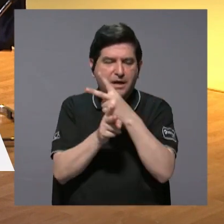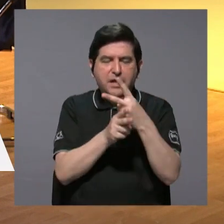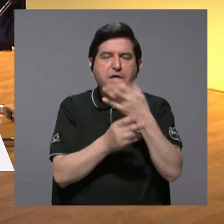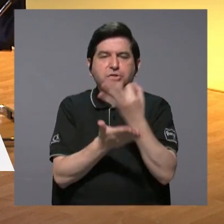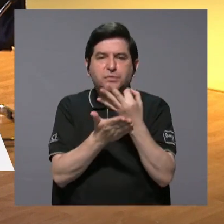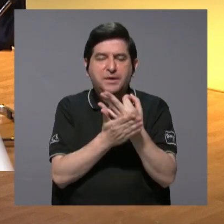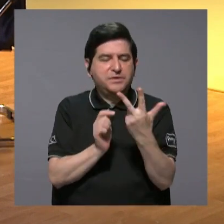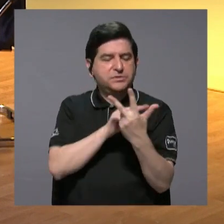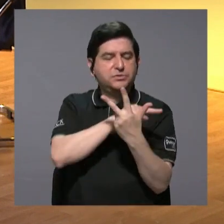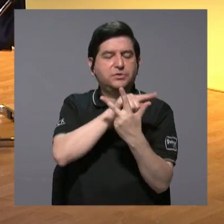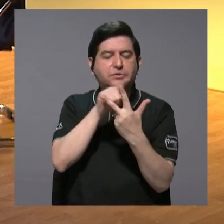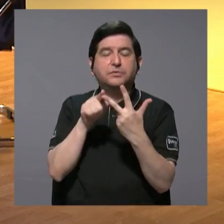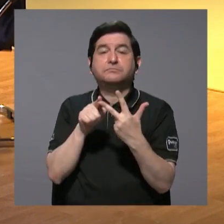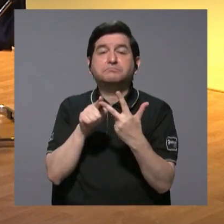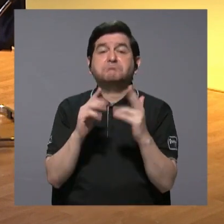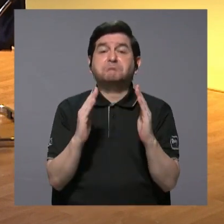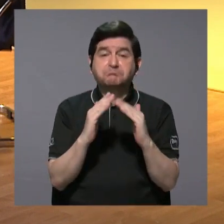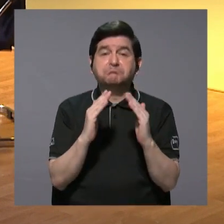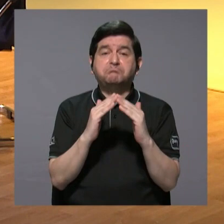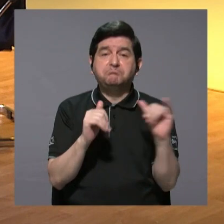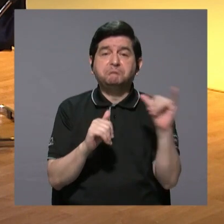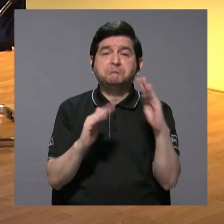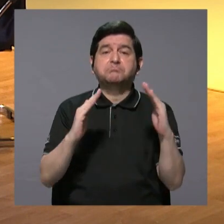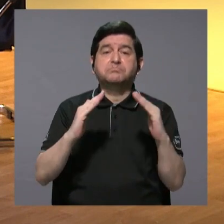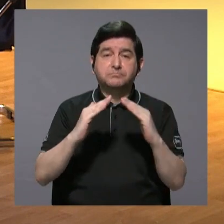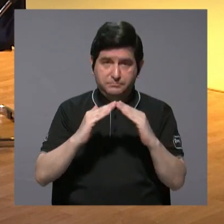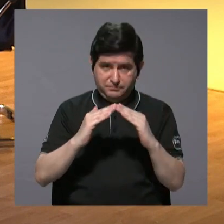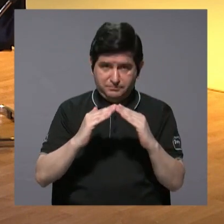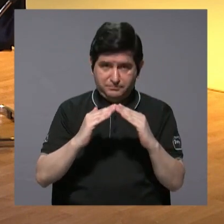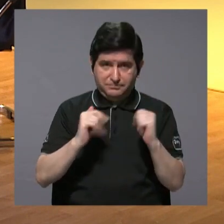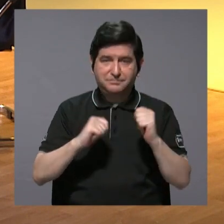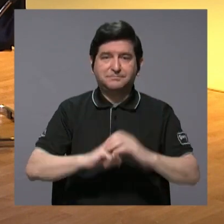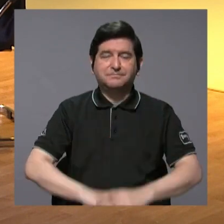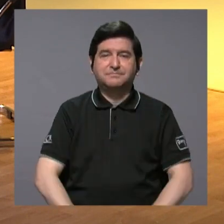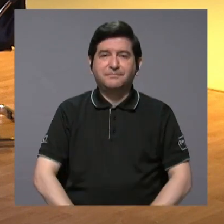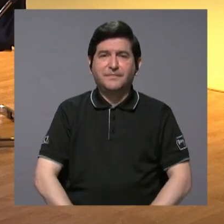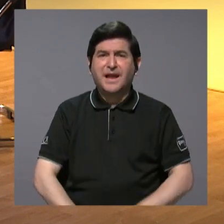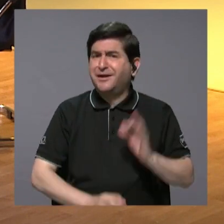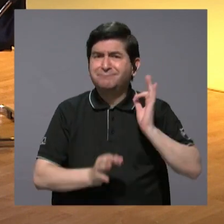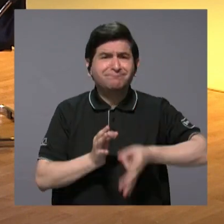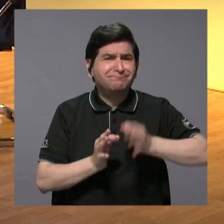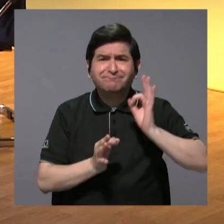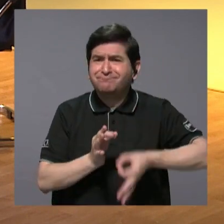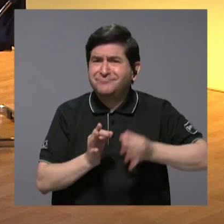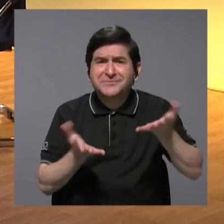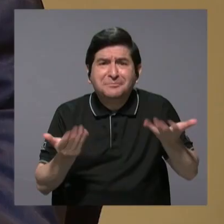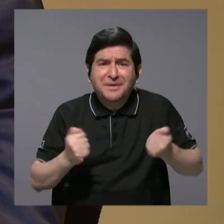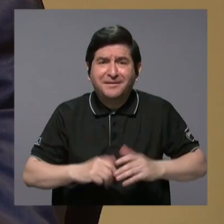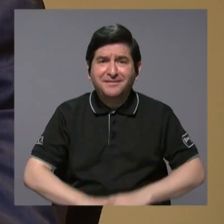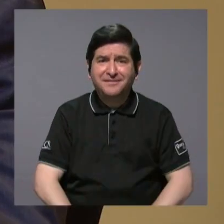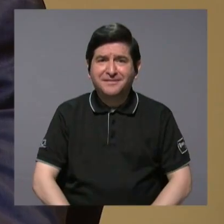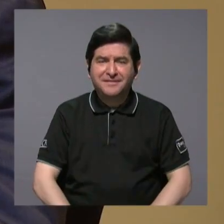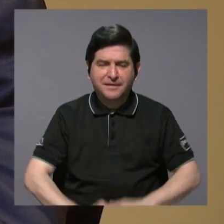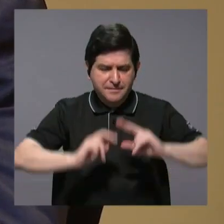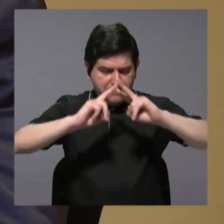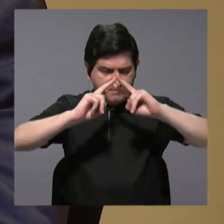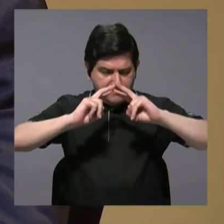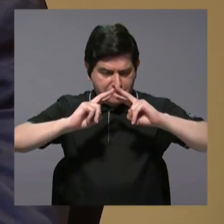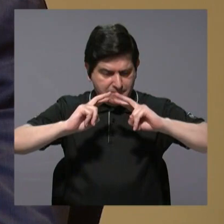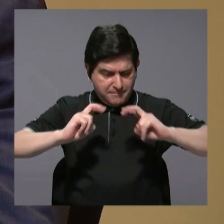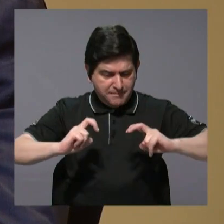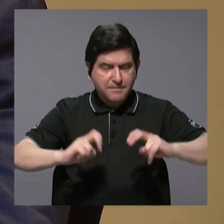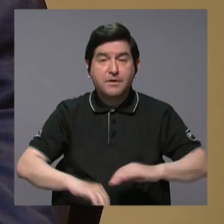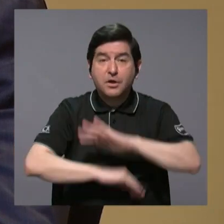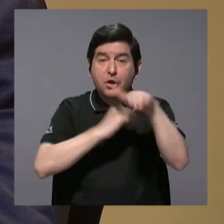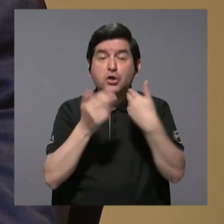financiera conviven en la misma casa. Y es tan sencillo como que analicemos